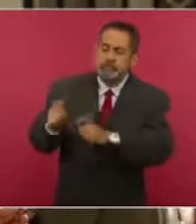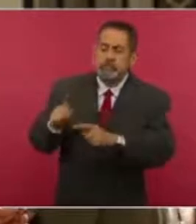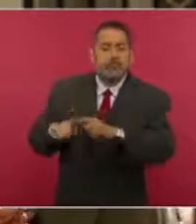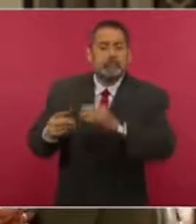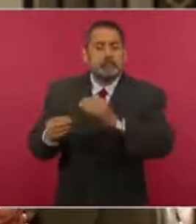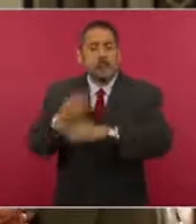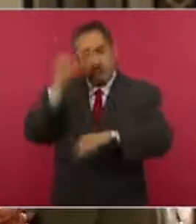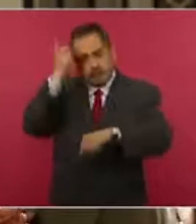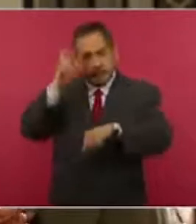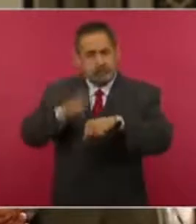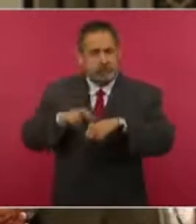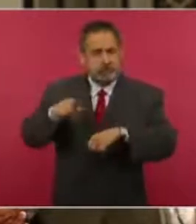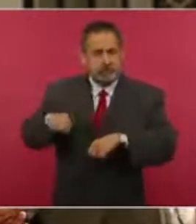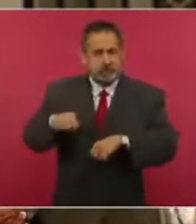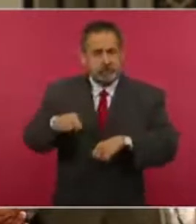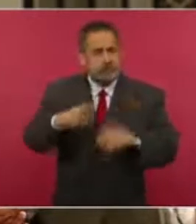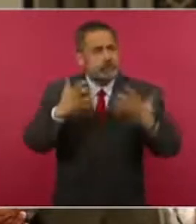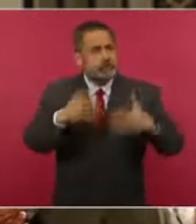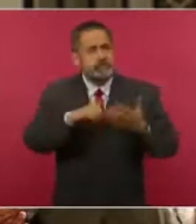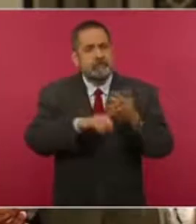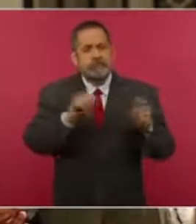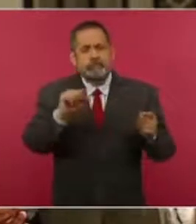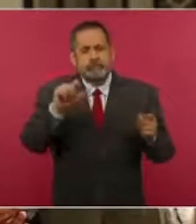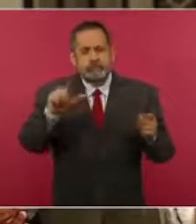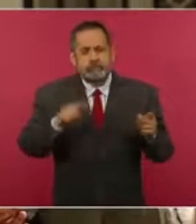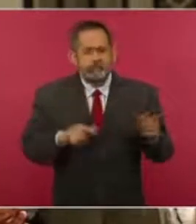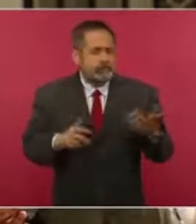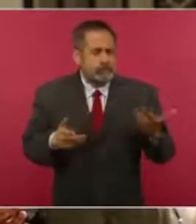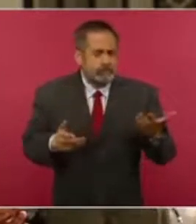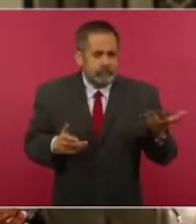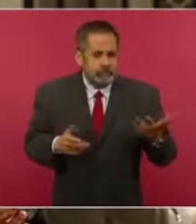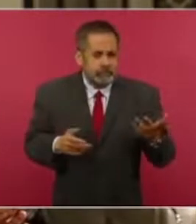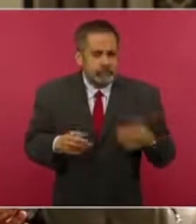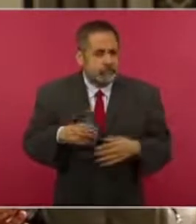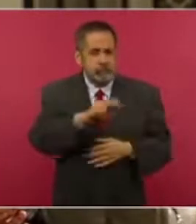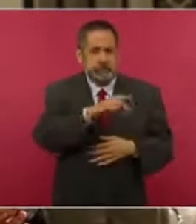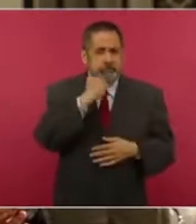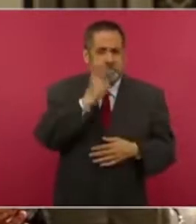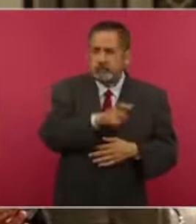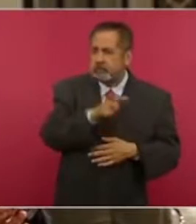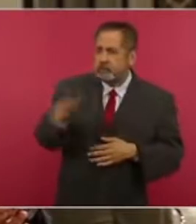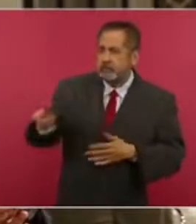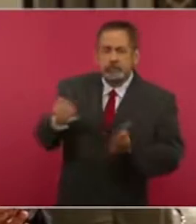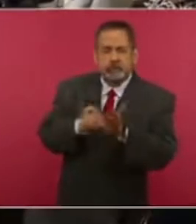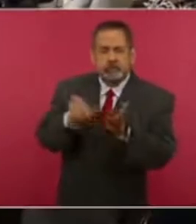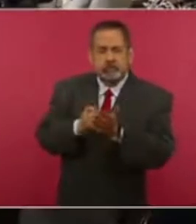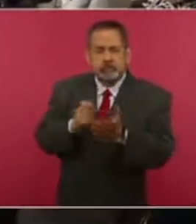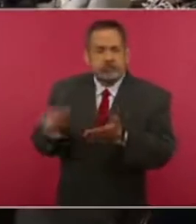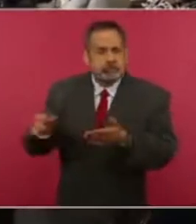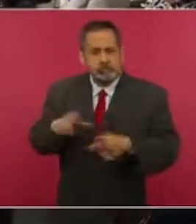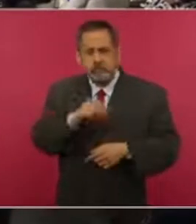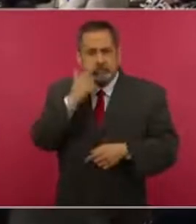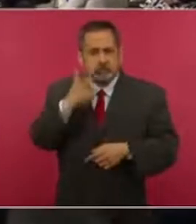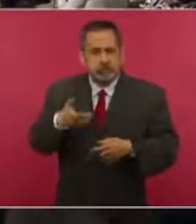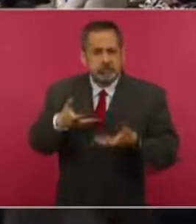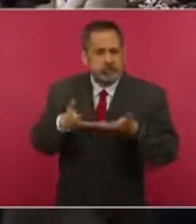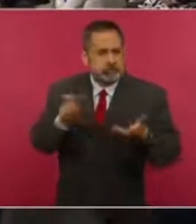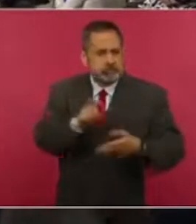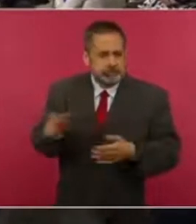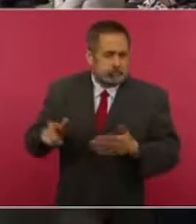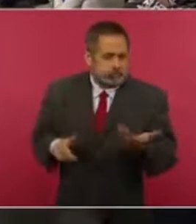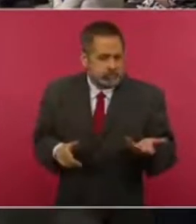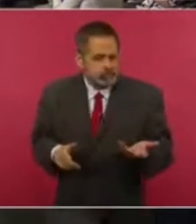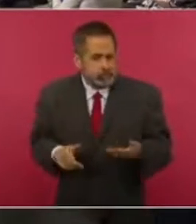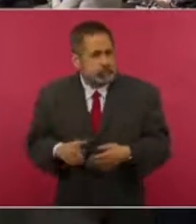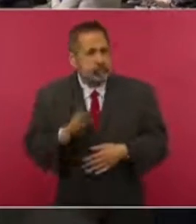nuevo director general de la exportadora de sal. ¿Cómo el no pagar impuestos de locales, como el predial, incluso debido